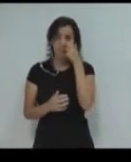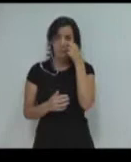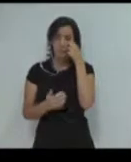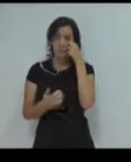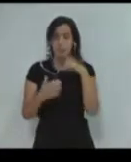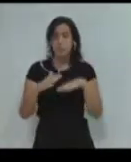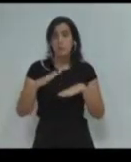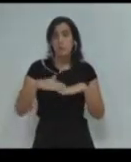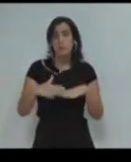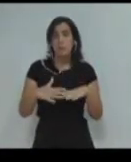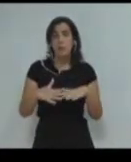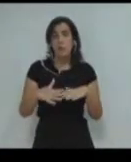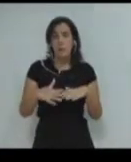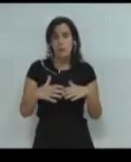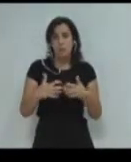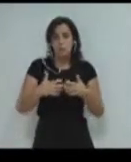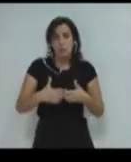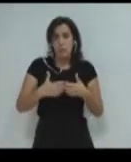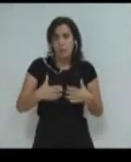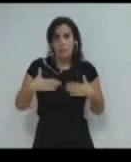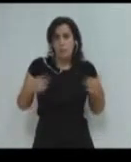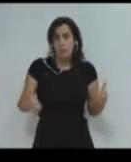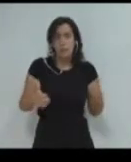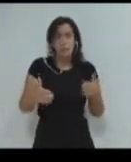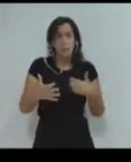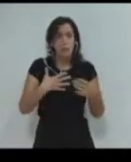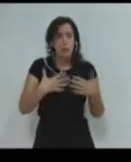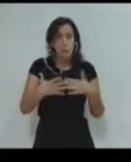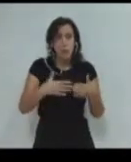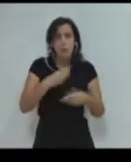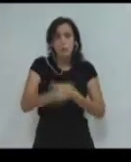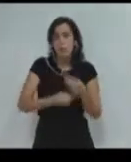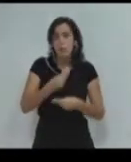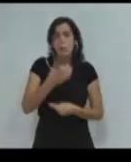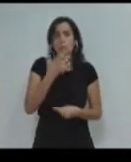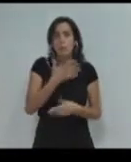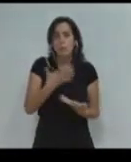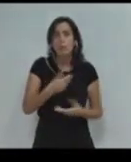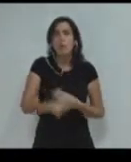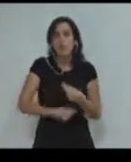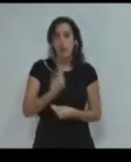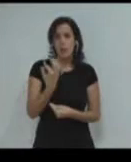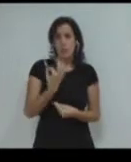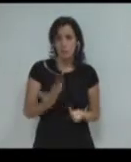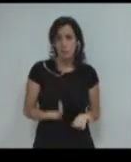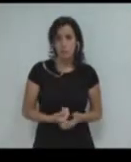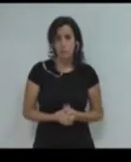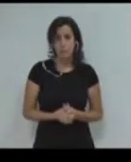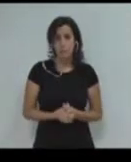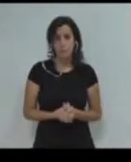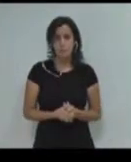trabajar con cualquier máquina? Leer el manual de usuario, por ejemplo. O sea,